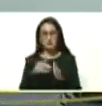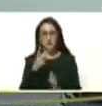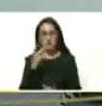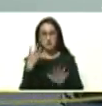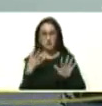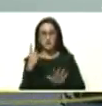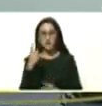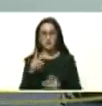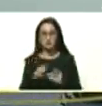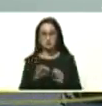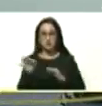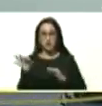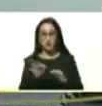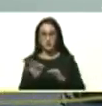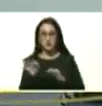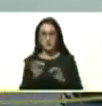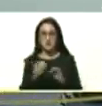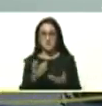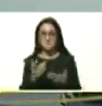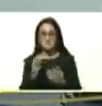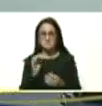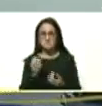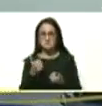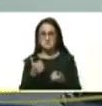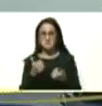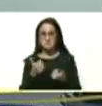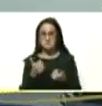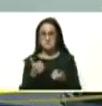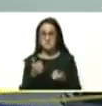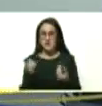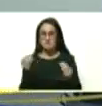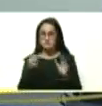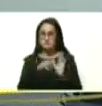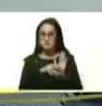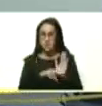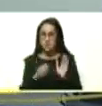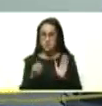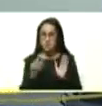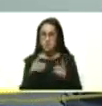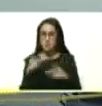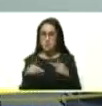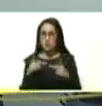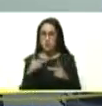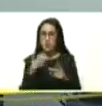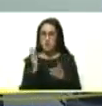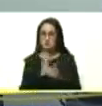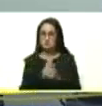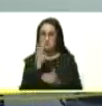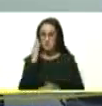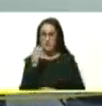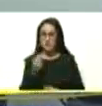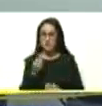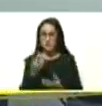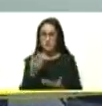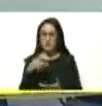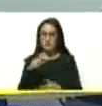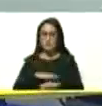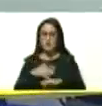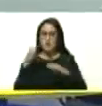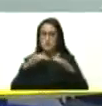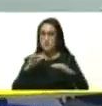514.299 hectáreas y los rendimientos, de acuerdo a los números que ya los productores están registrando, porque de verdad las lluvias